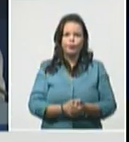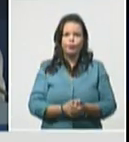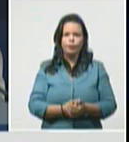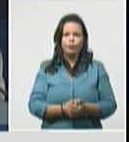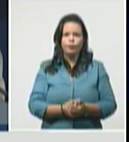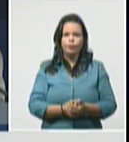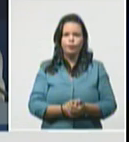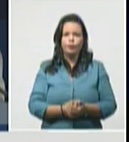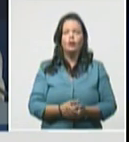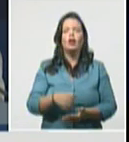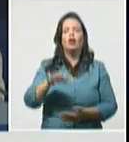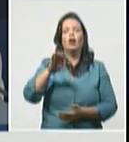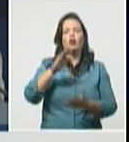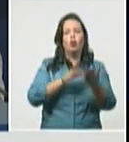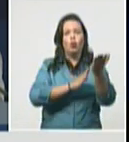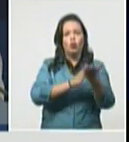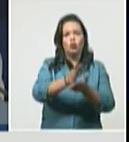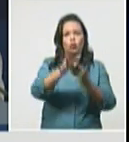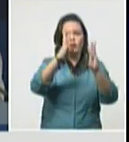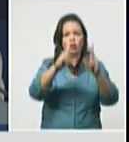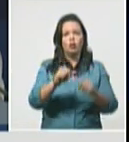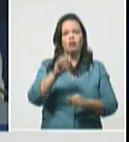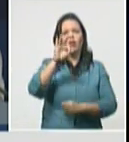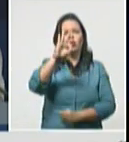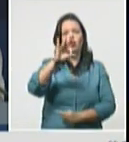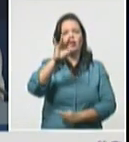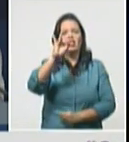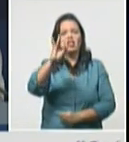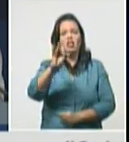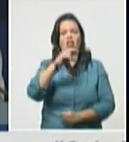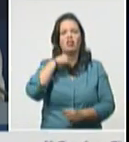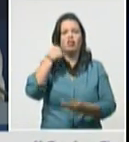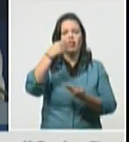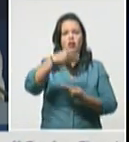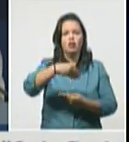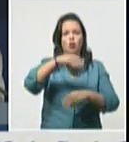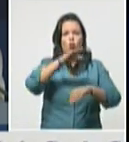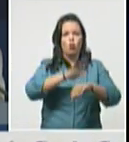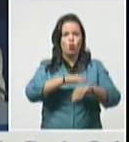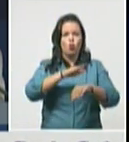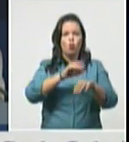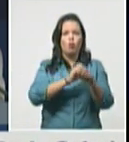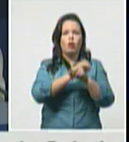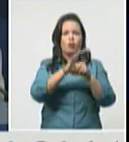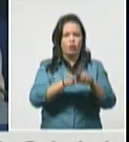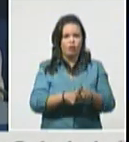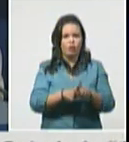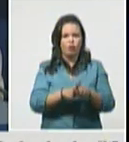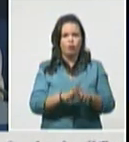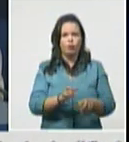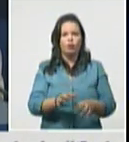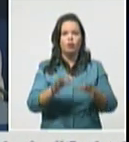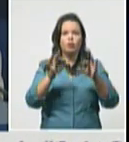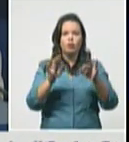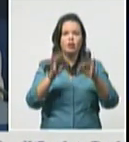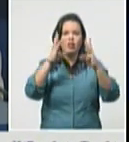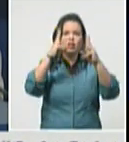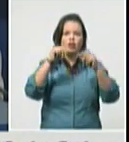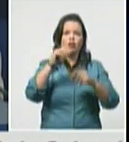87 fallecidos que hemos tenido en Cuba como consecuencia de esta enfermedad, la letalidad de Cuba es